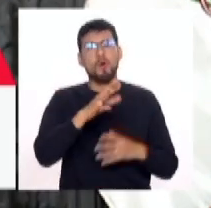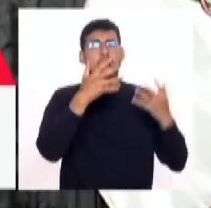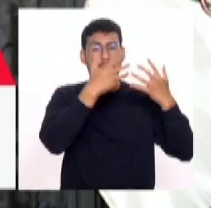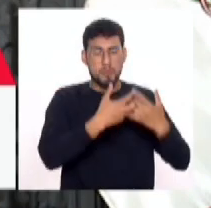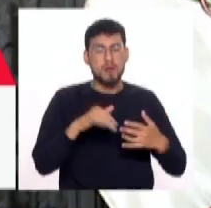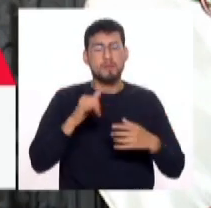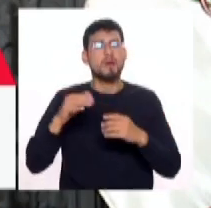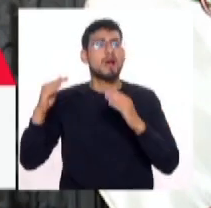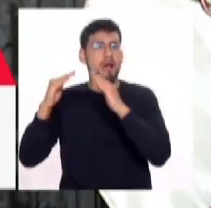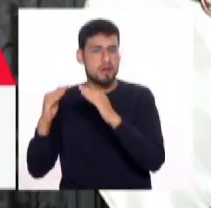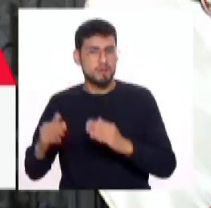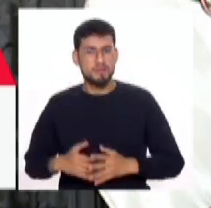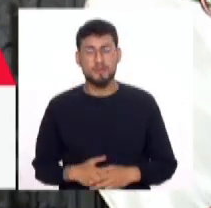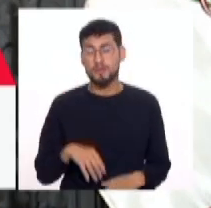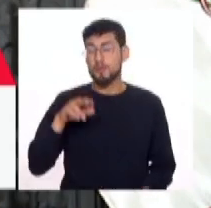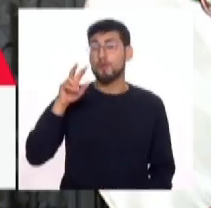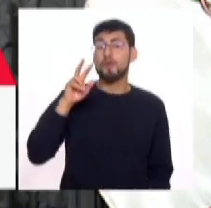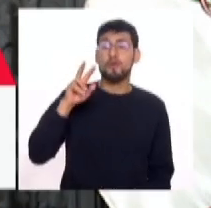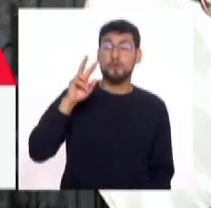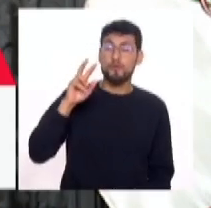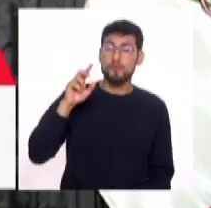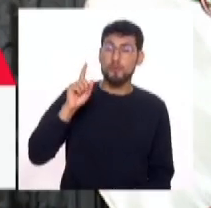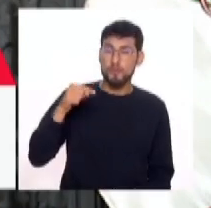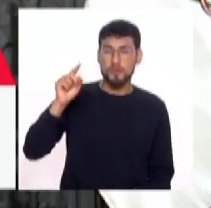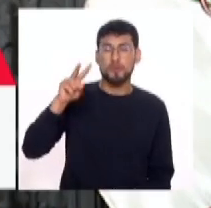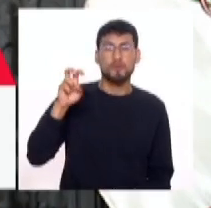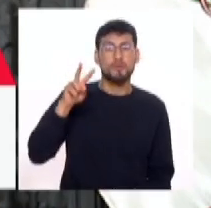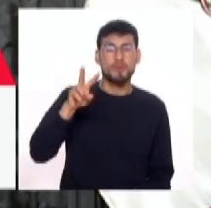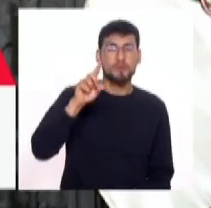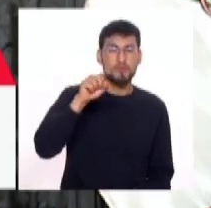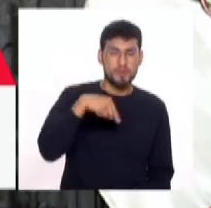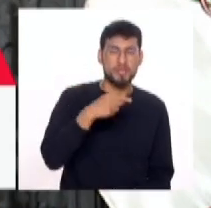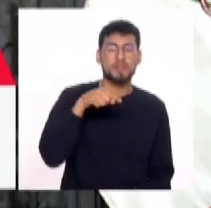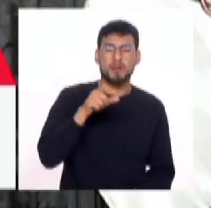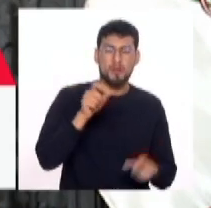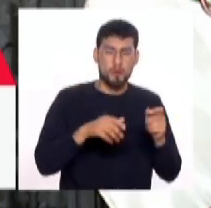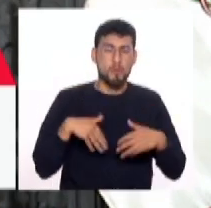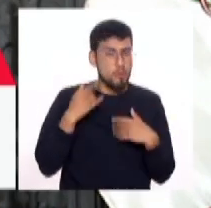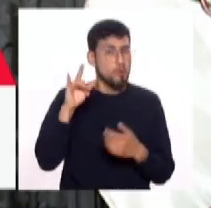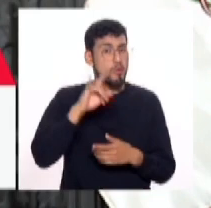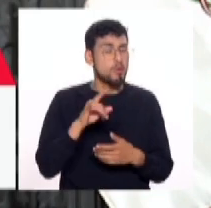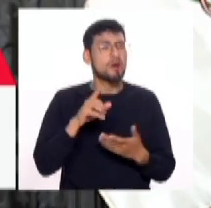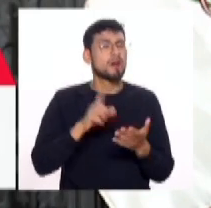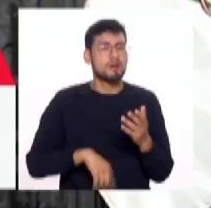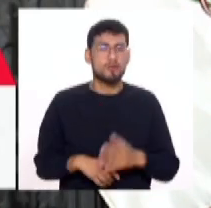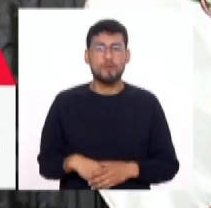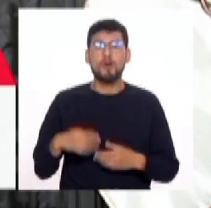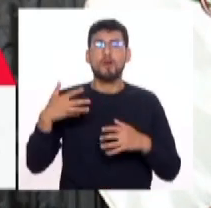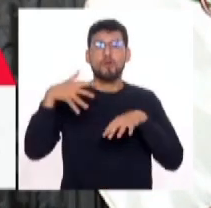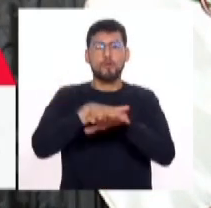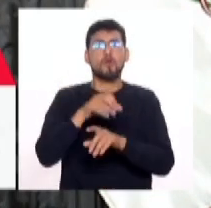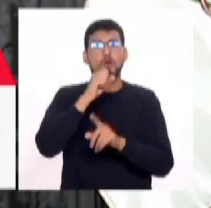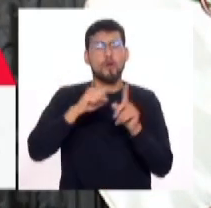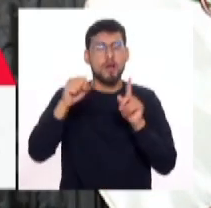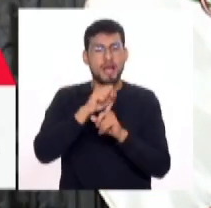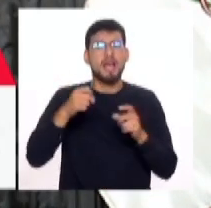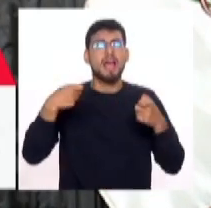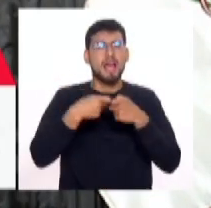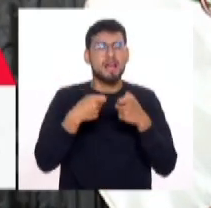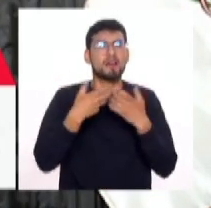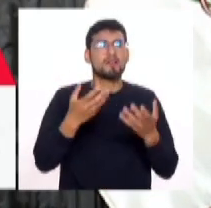de 1.221.000 usuarios lograron contar con dicho servicio mediante el Fondo de Inclusión Social